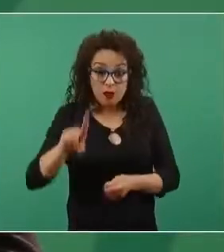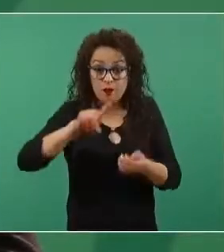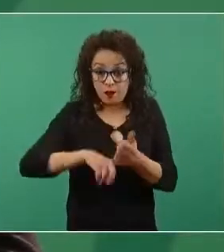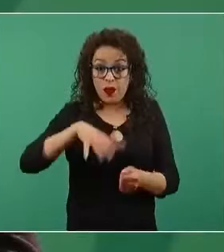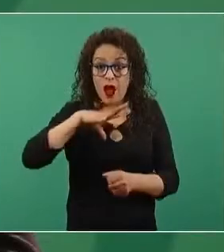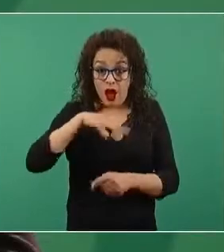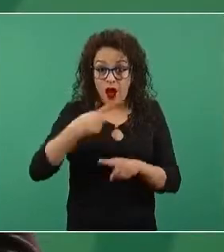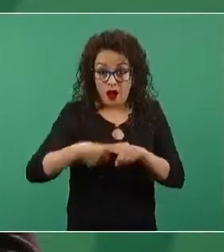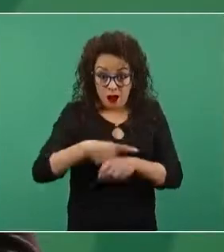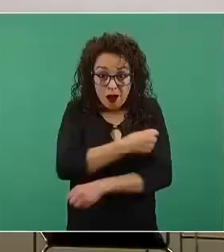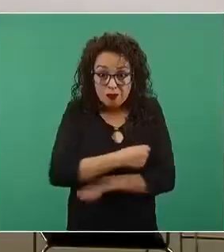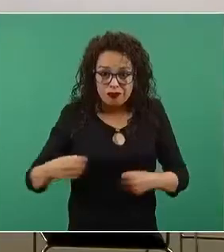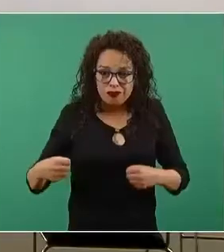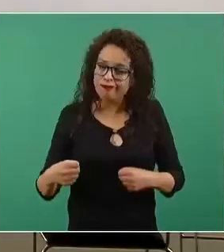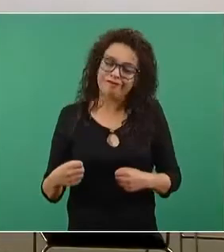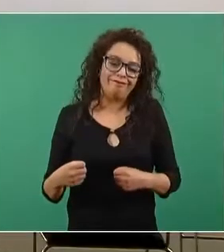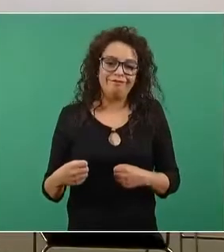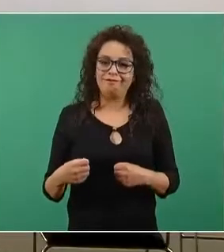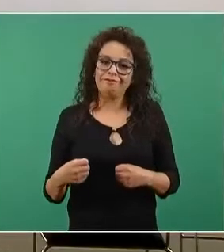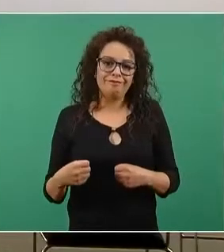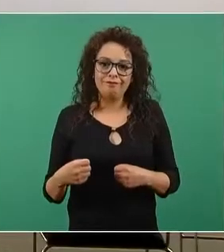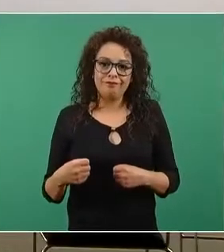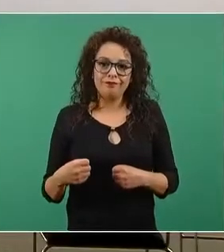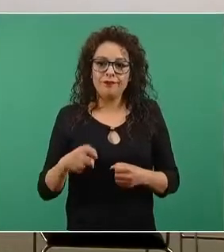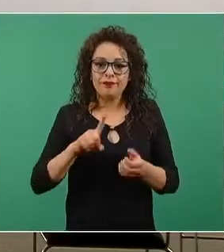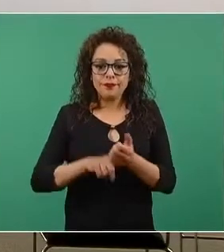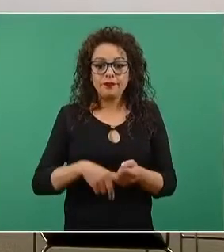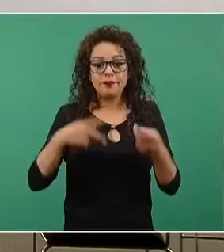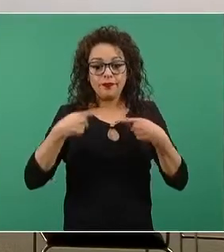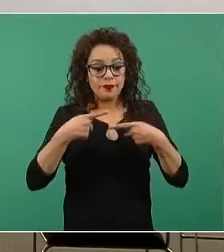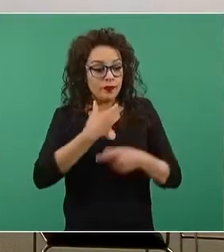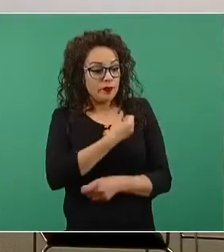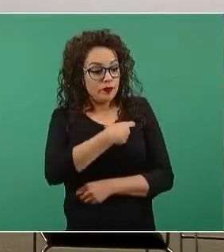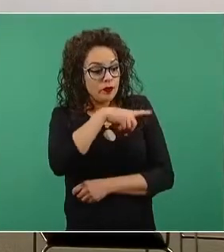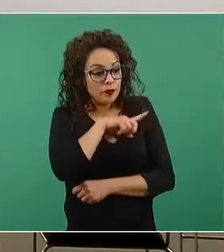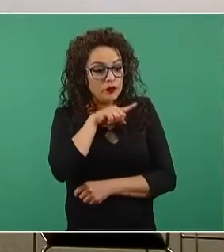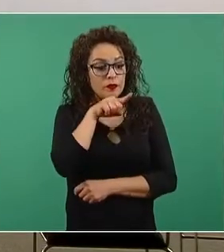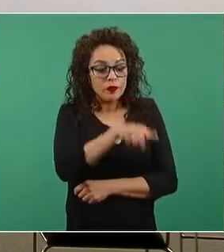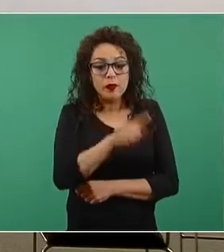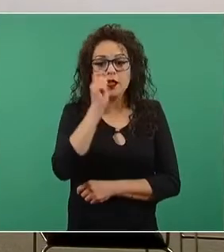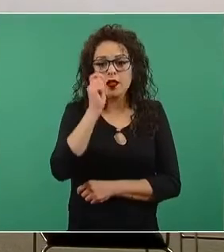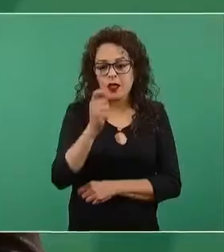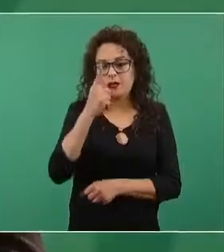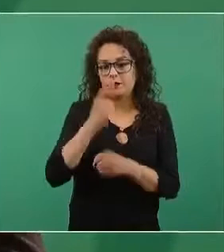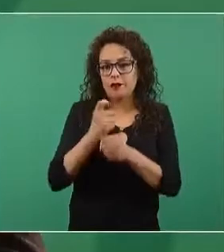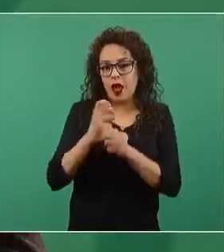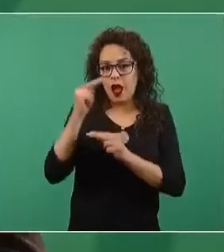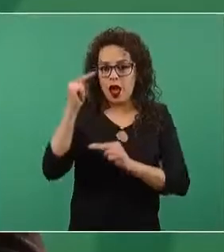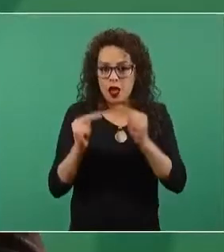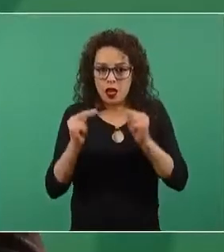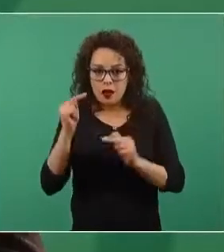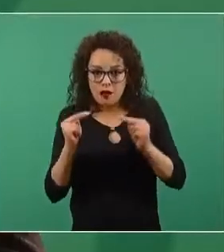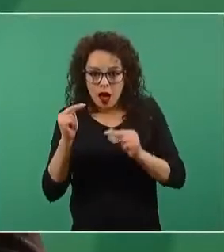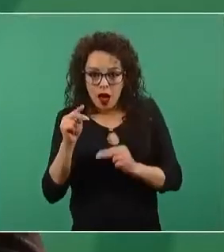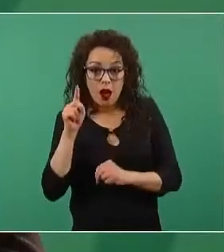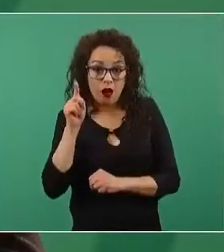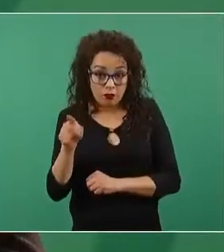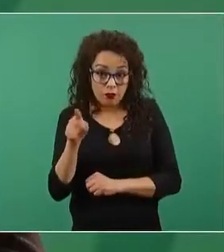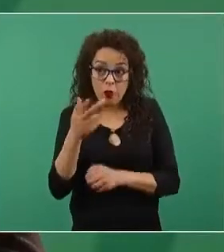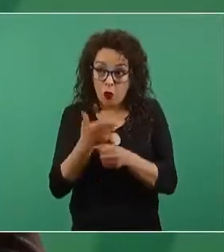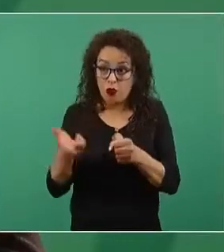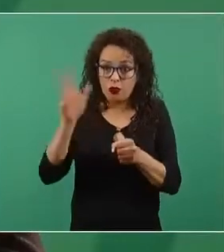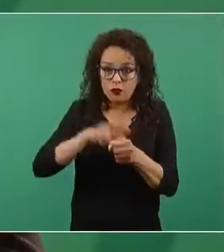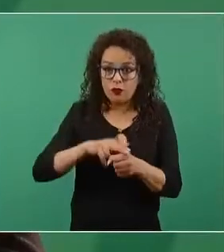sobre todo quienes se encargan de las acciones preventivas en unidades principalmente de primer nivel, pues se han identificado